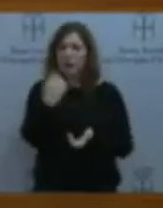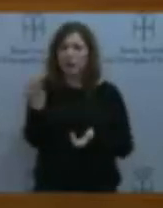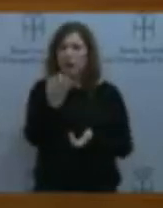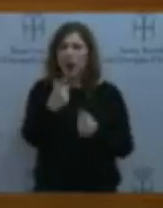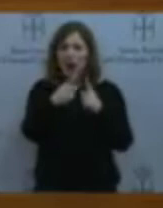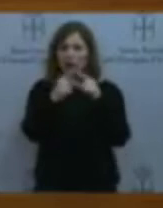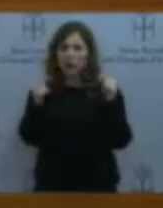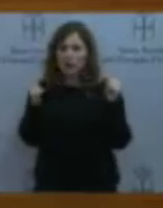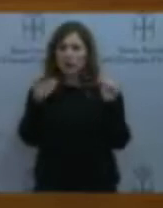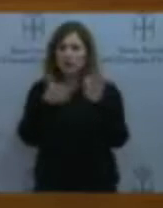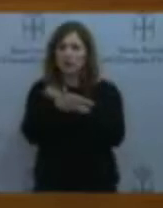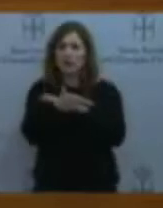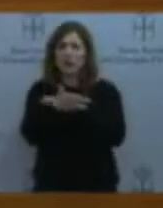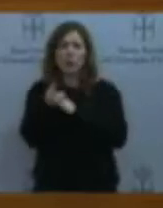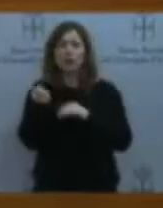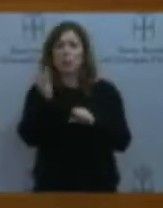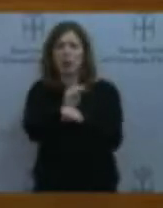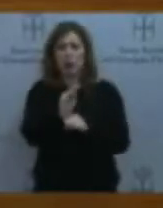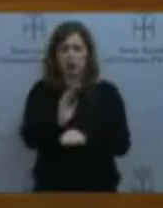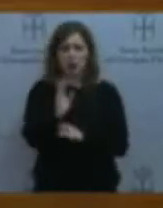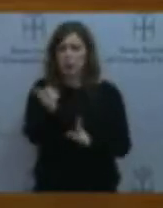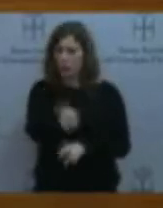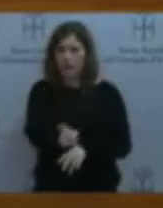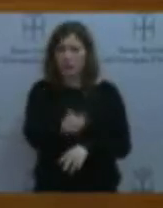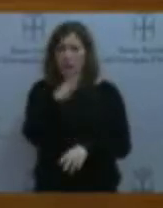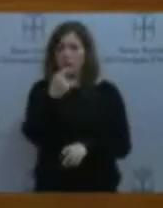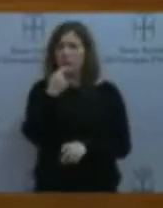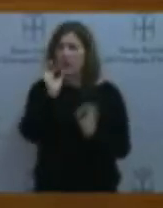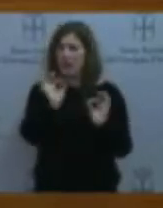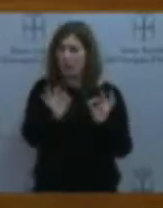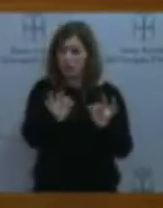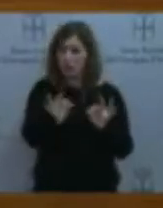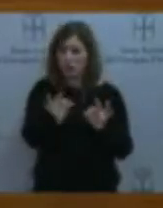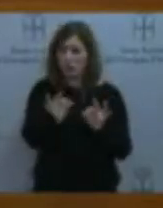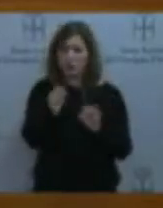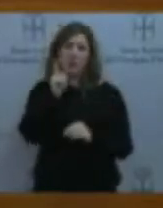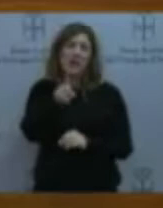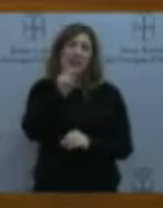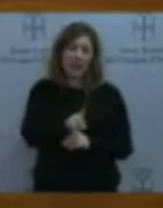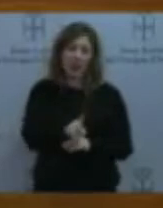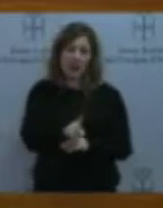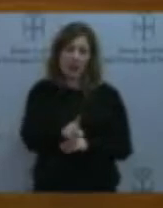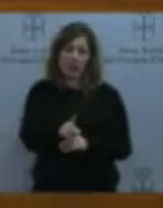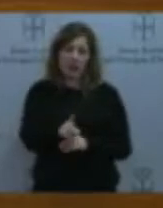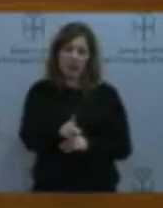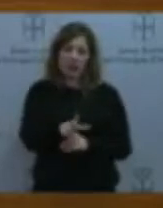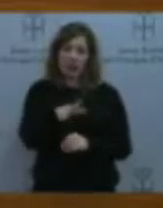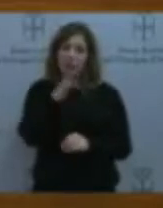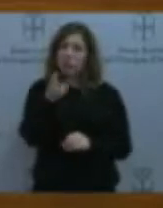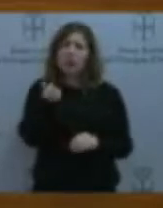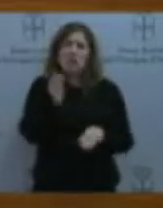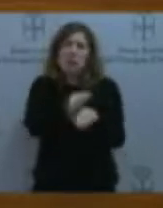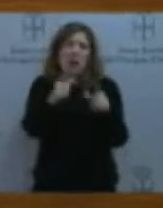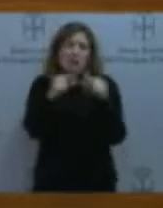país subvencionado, que no lo es. Es que quien esté diciendo esto sencillamente miente. Es decir, ¿qué clase de subvención tiene